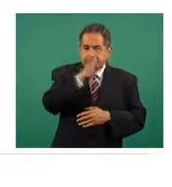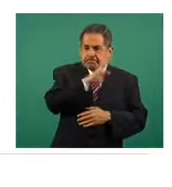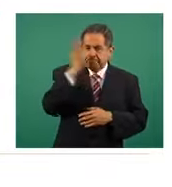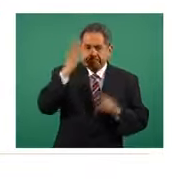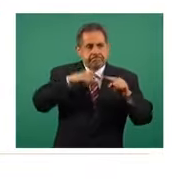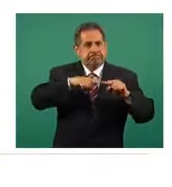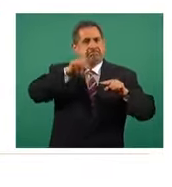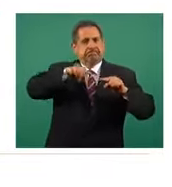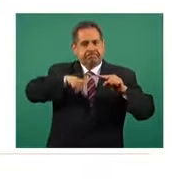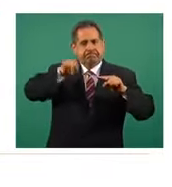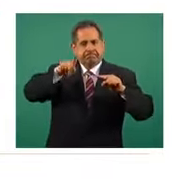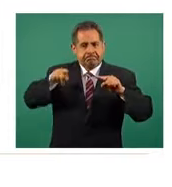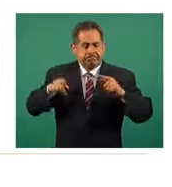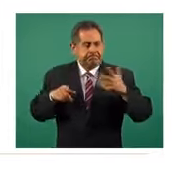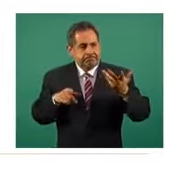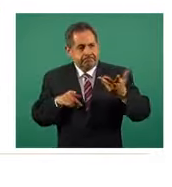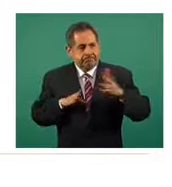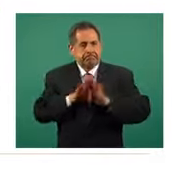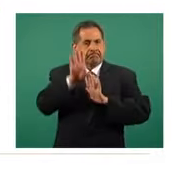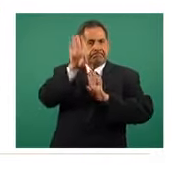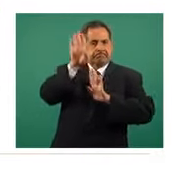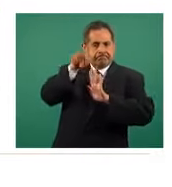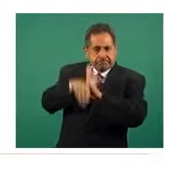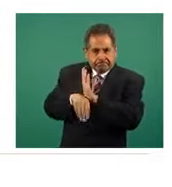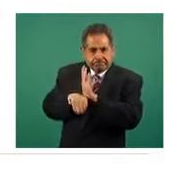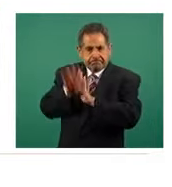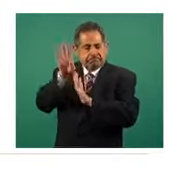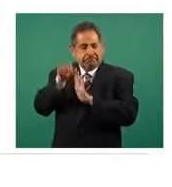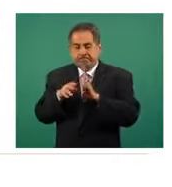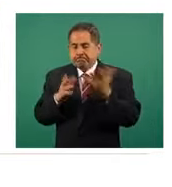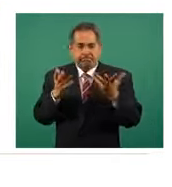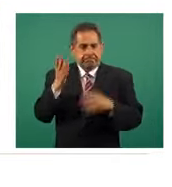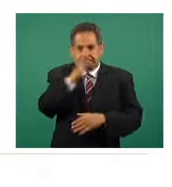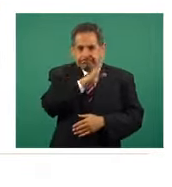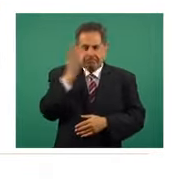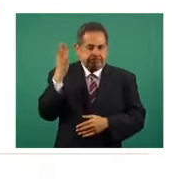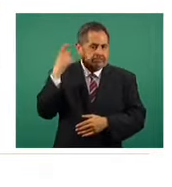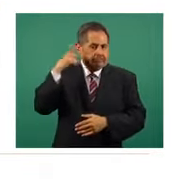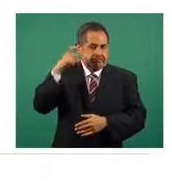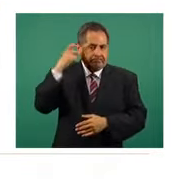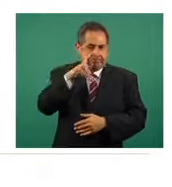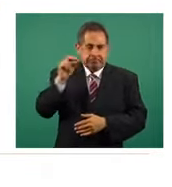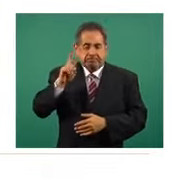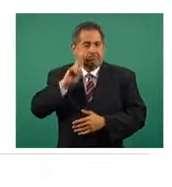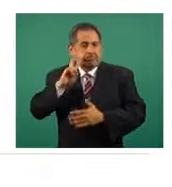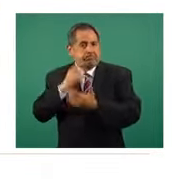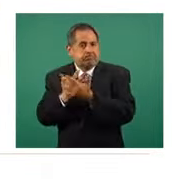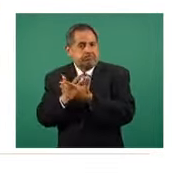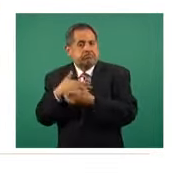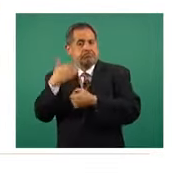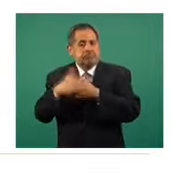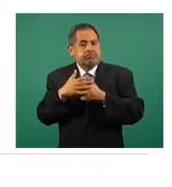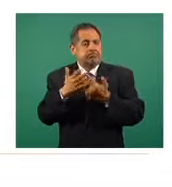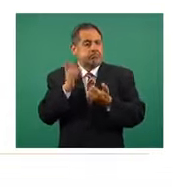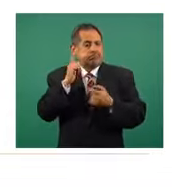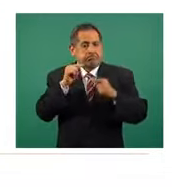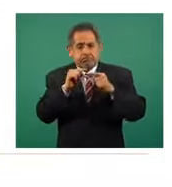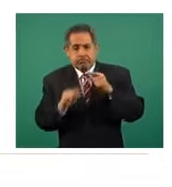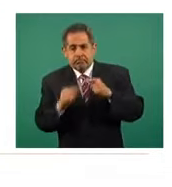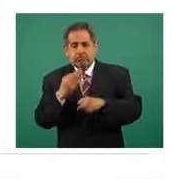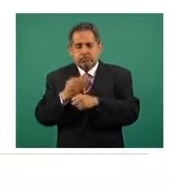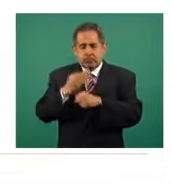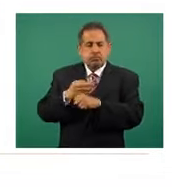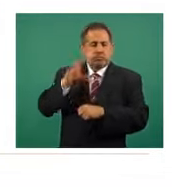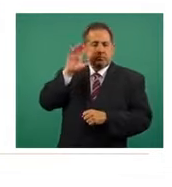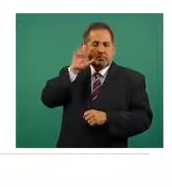de aumento y ha tenido subidas y bajadas. Vamos a esperar que Quintana Roo defina ya su tendencia. Está en semáforo